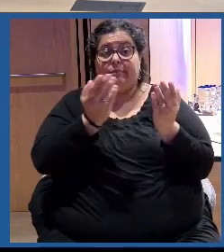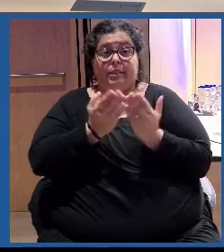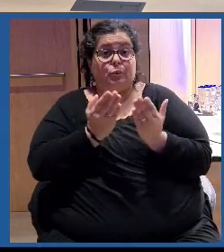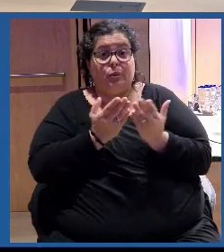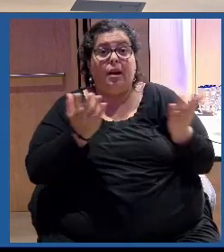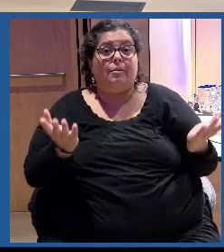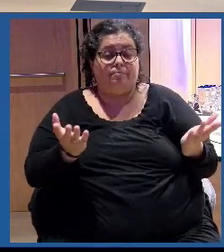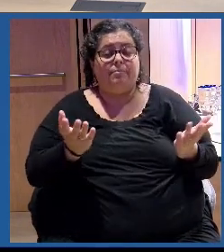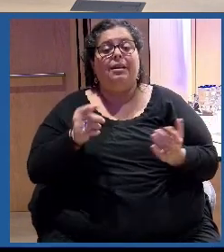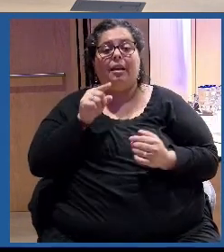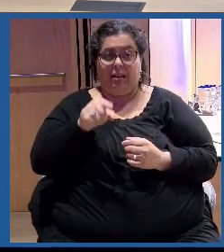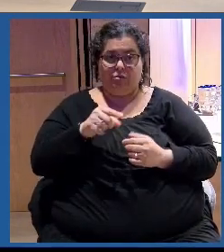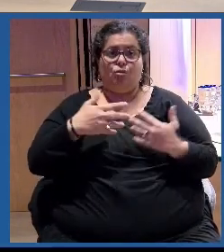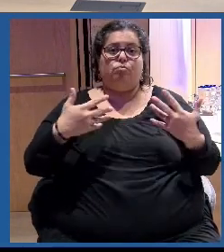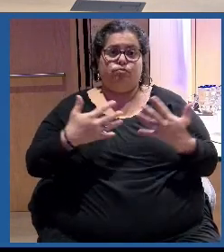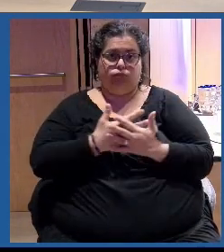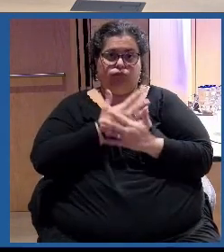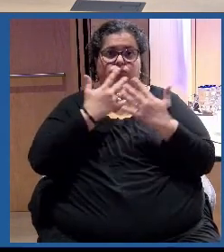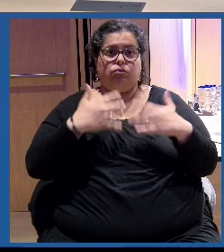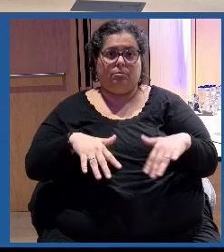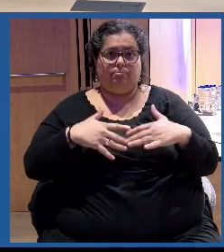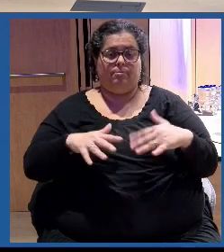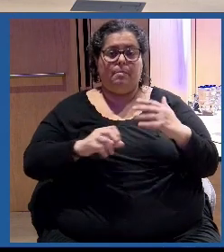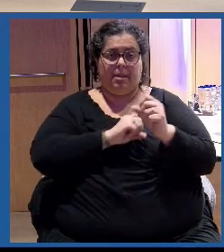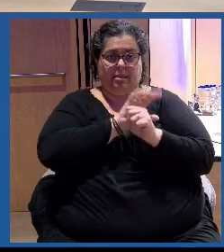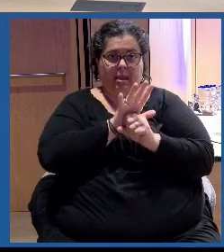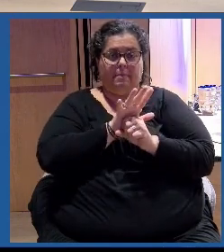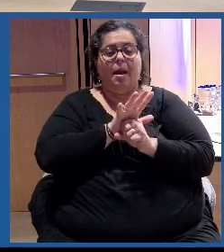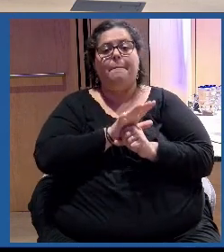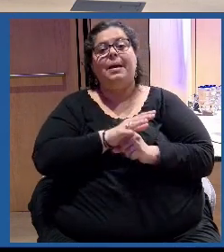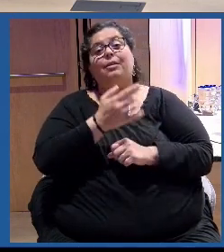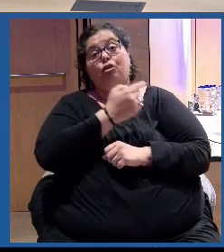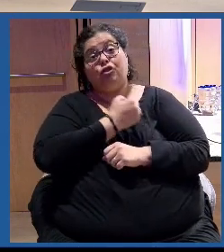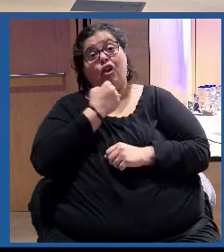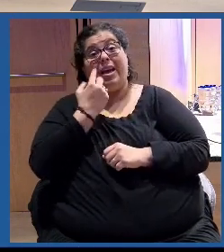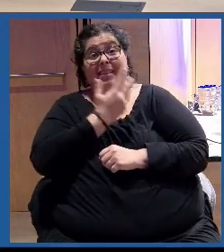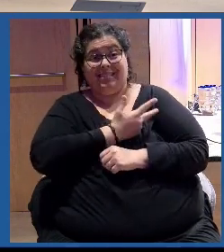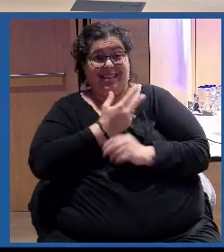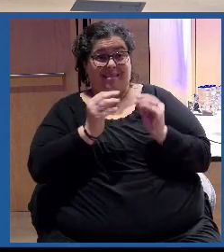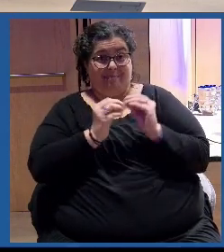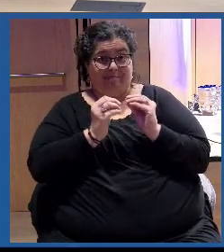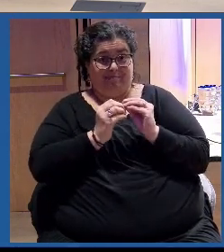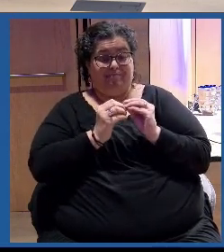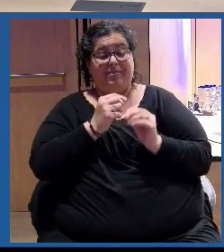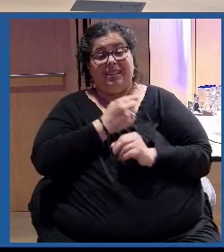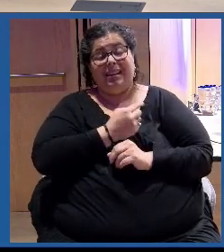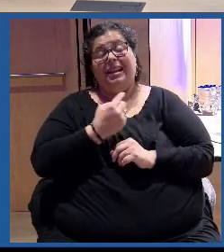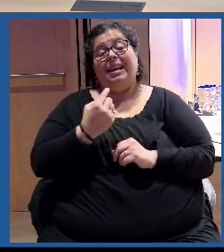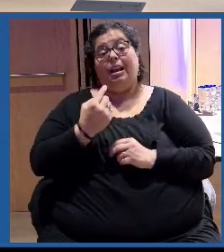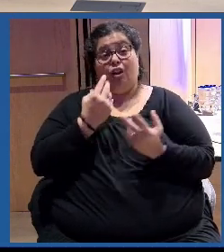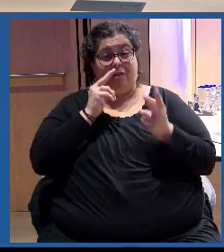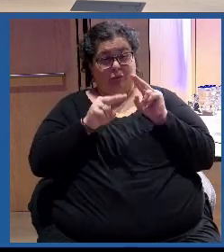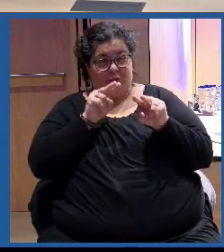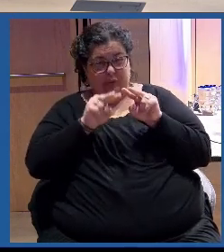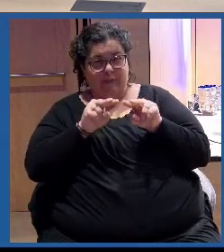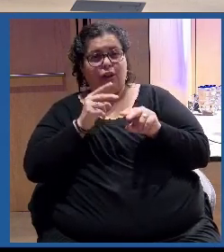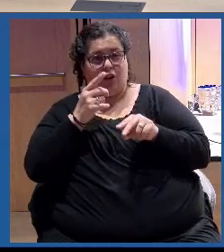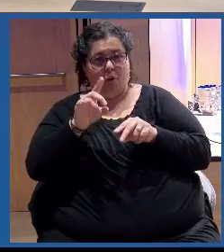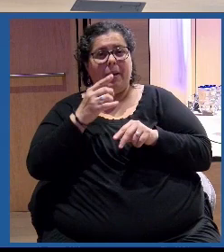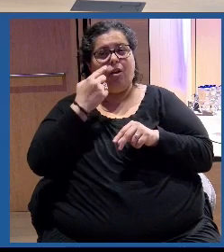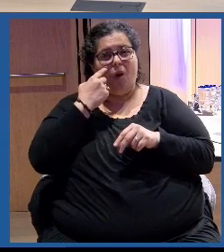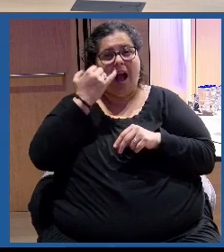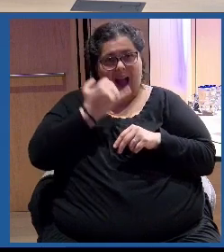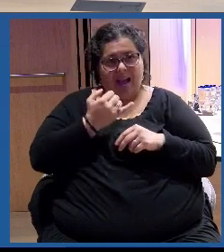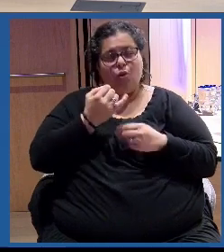repercutió bastante. Y bueno, esto es lo que me decía Ladies, ¿no? Esto igual ahora lo vamos a ver en el observatorio, pero tenemos un porcentaje